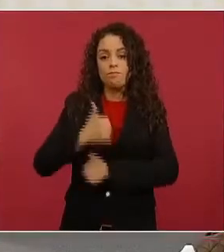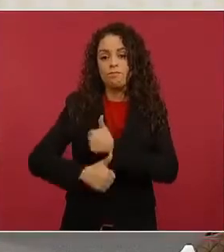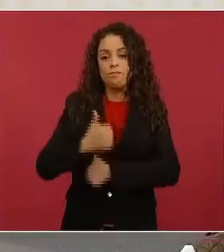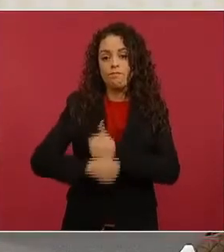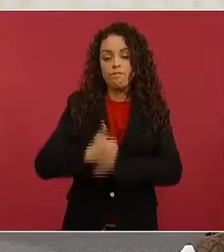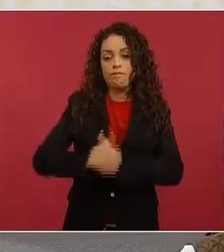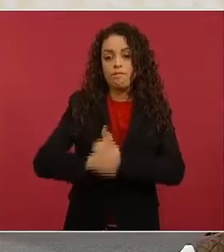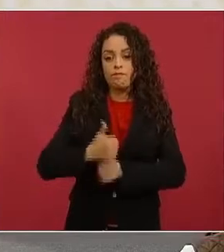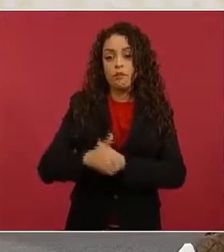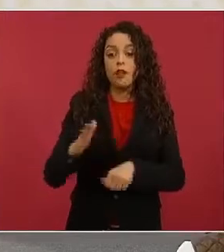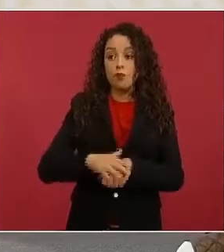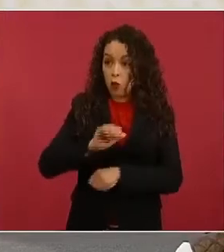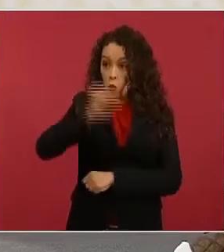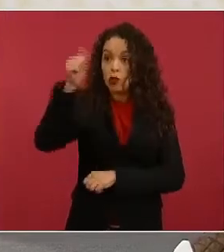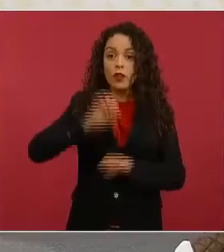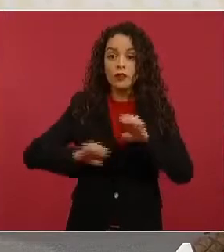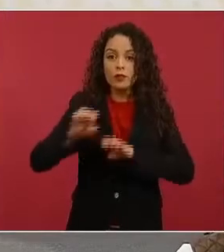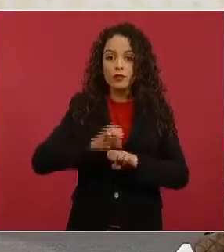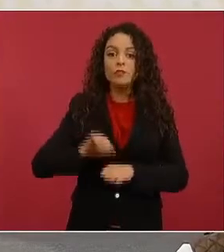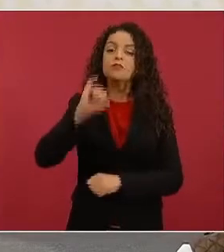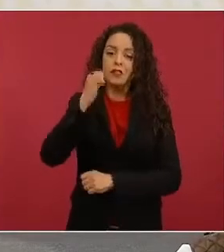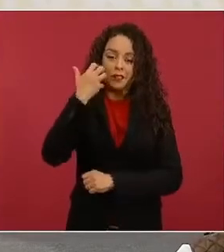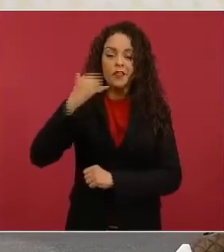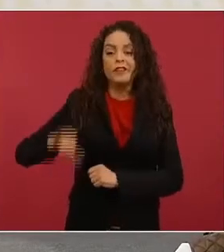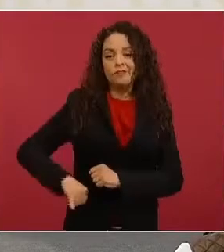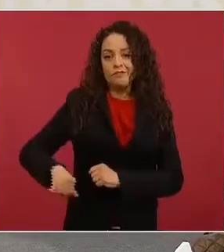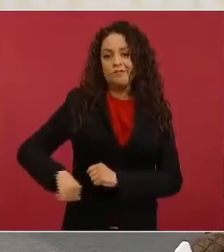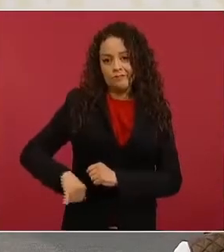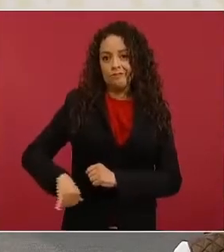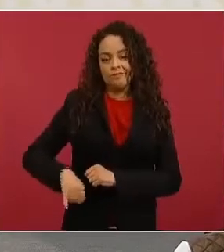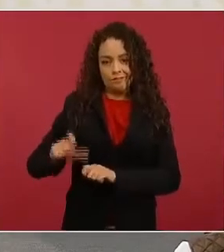porque sí van a haber empresas interesadas.